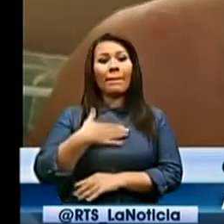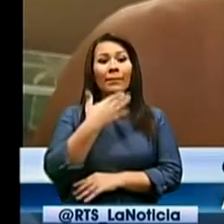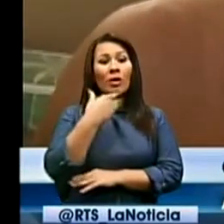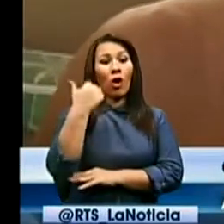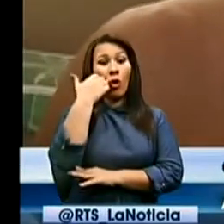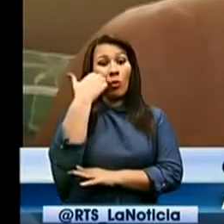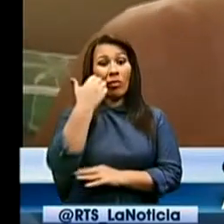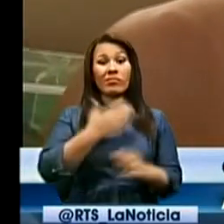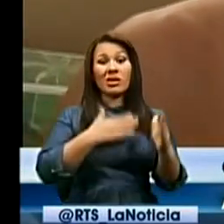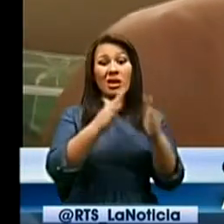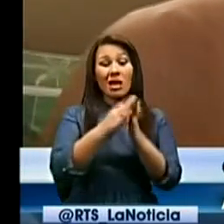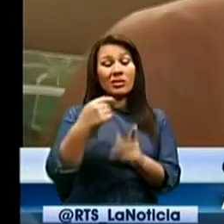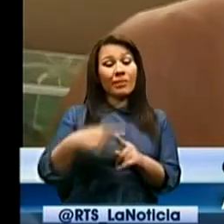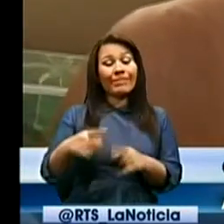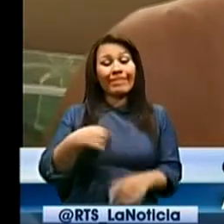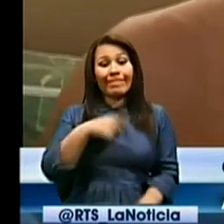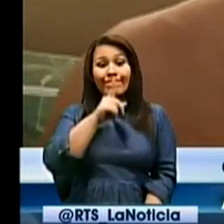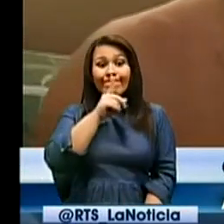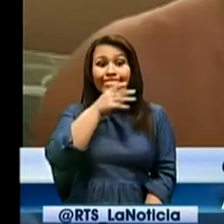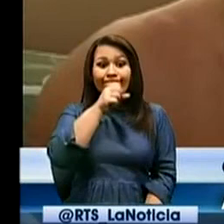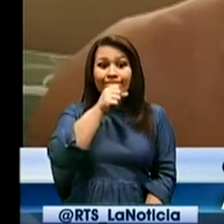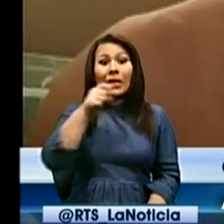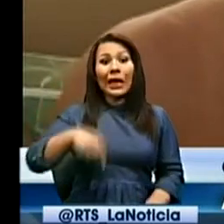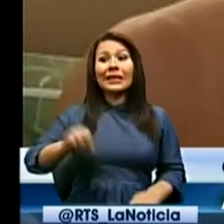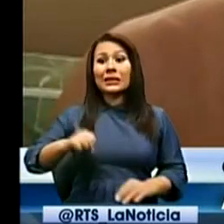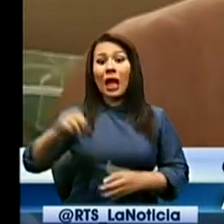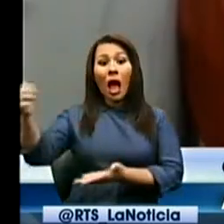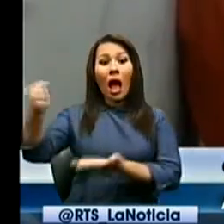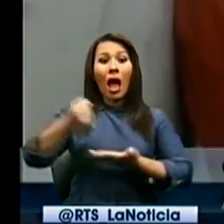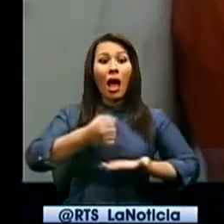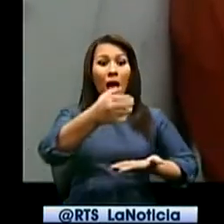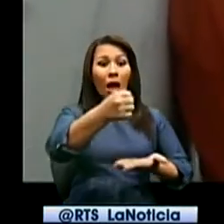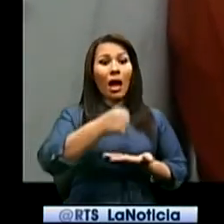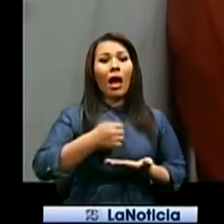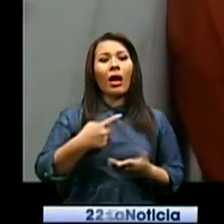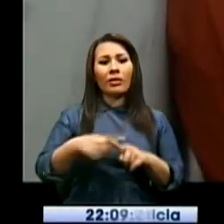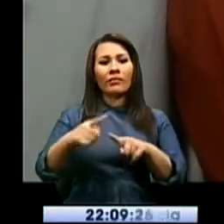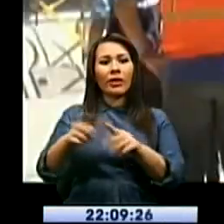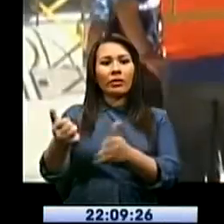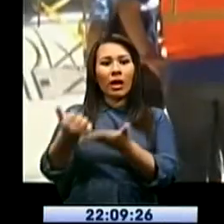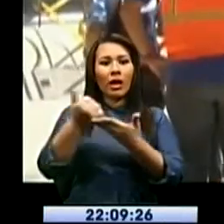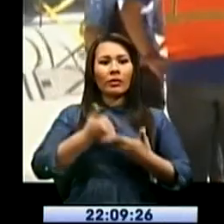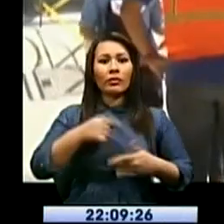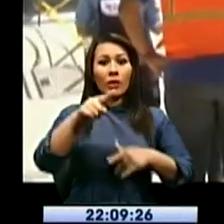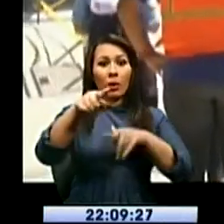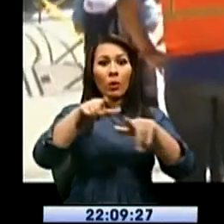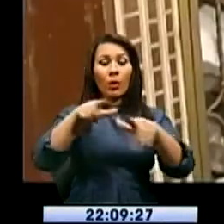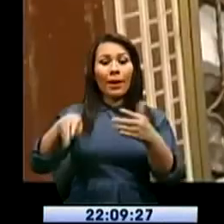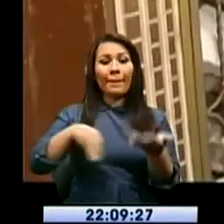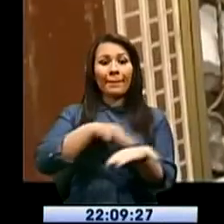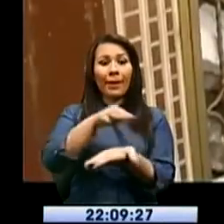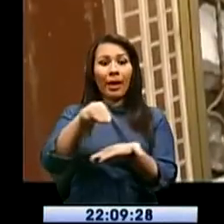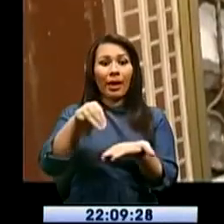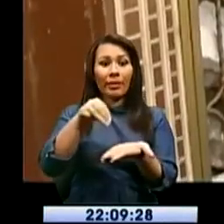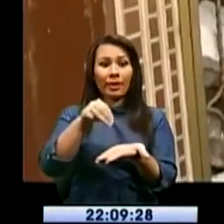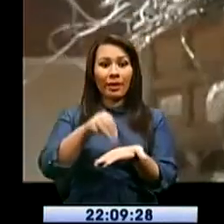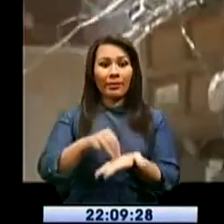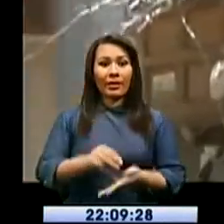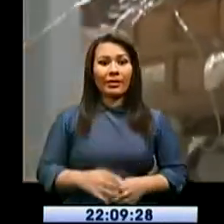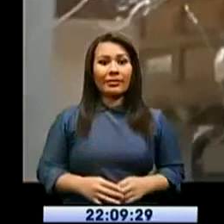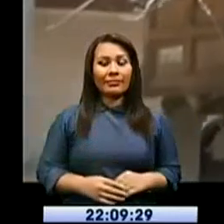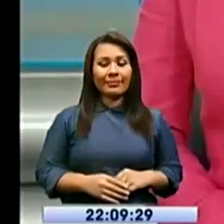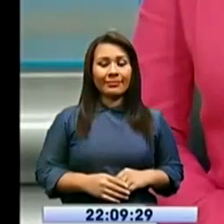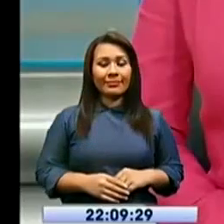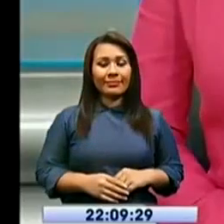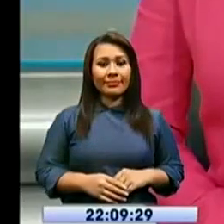¿no? Estamos incómodos, pero igual se nos está llegando la ayuda aquí principalmente, sí. Desde la provincia de Manabí, informó Johnny